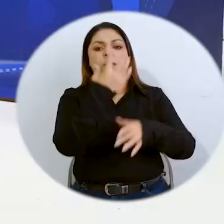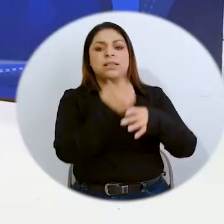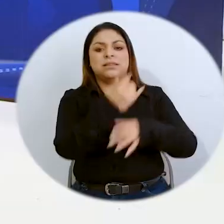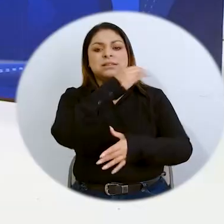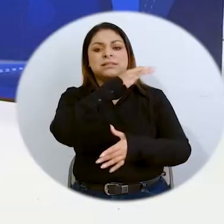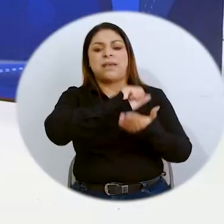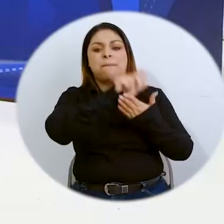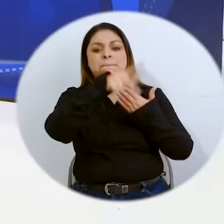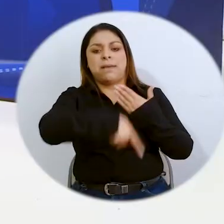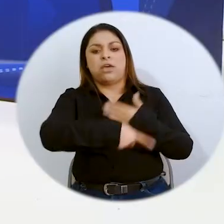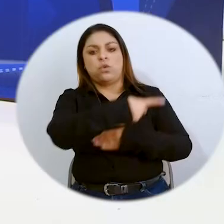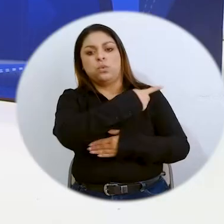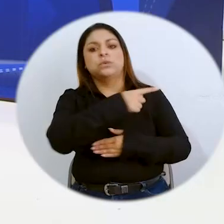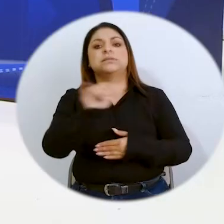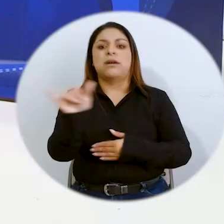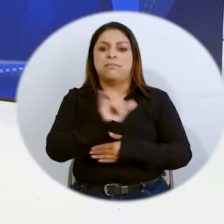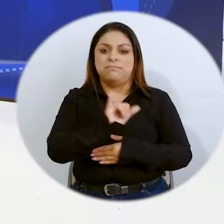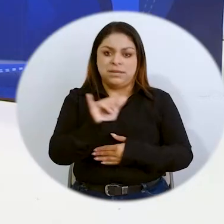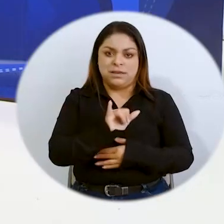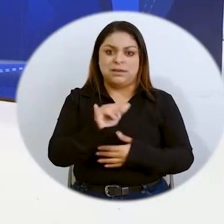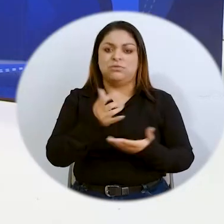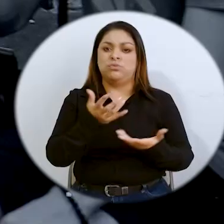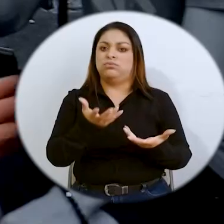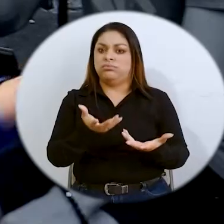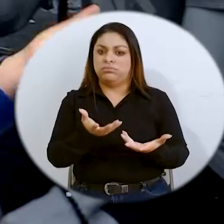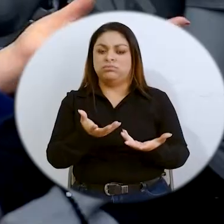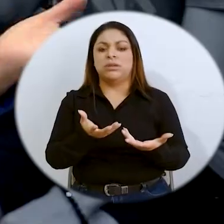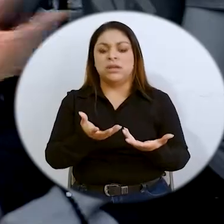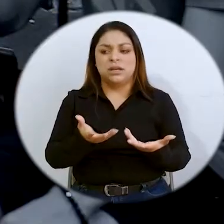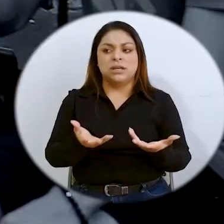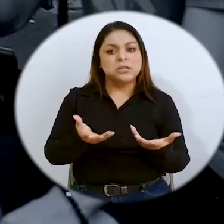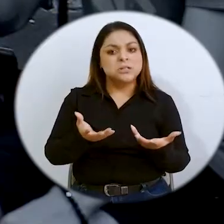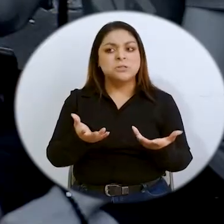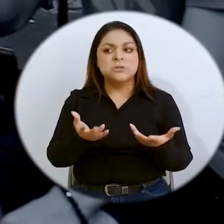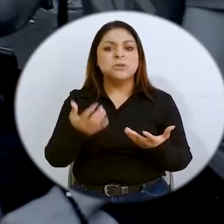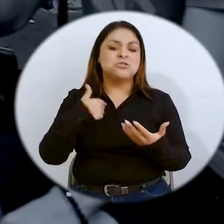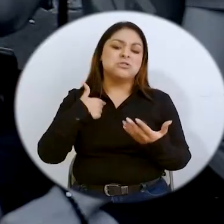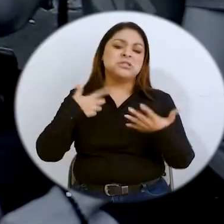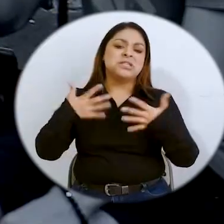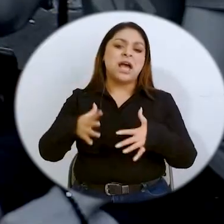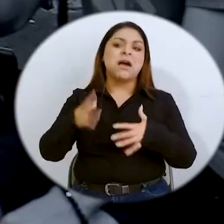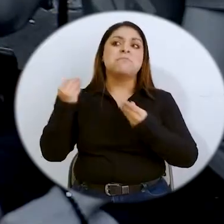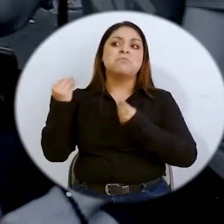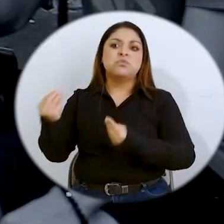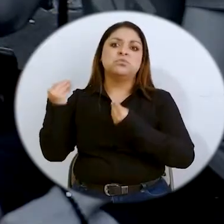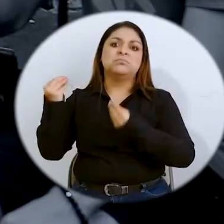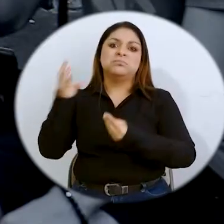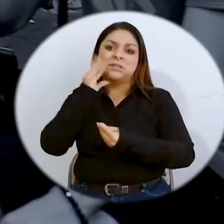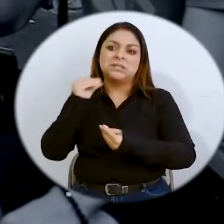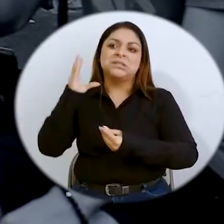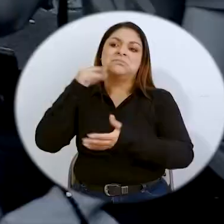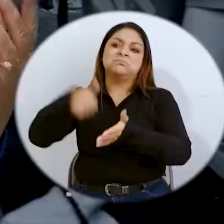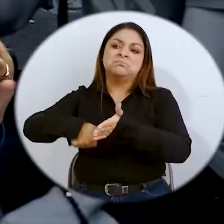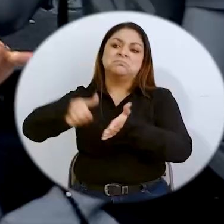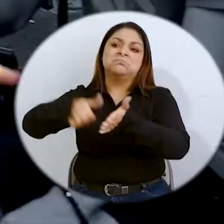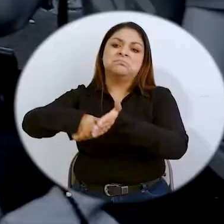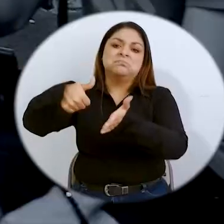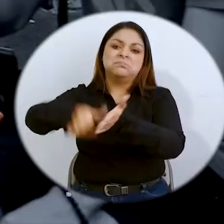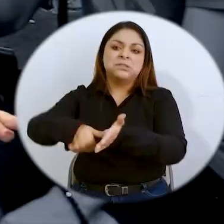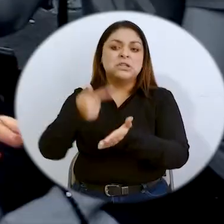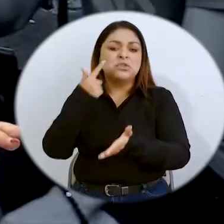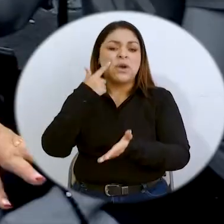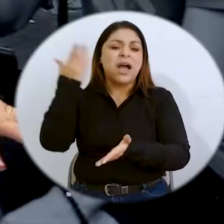y demás, en realidad tal vez quienes hemos vivido ya muchos procesos electorales, ¿verdad?, y que habíamos sentido